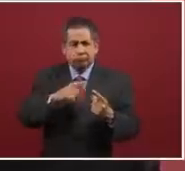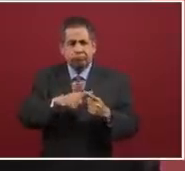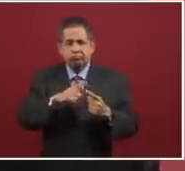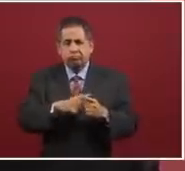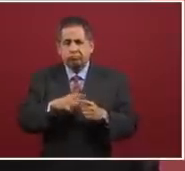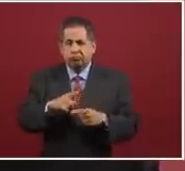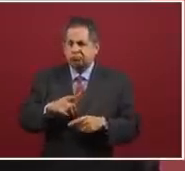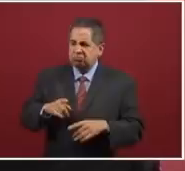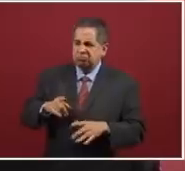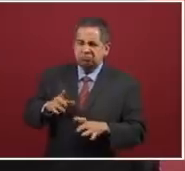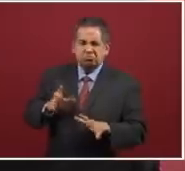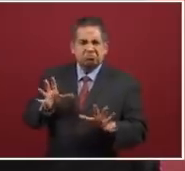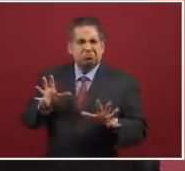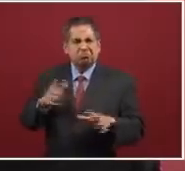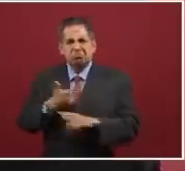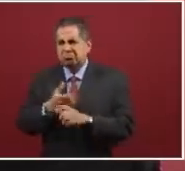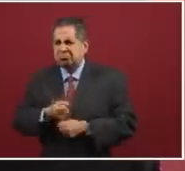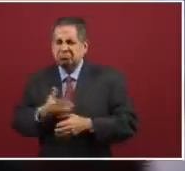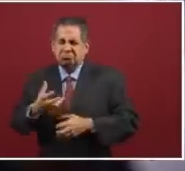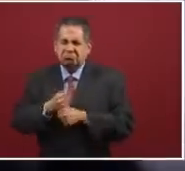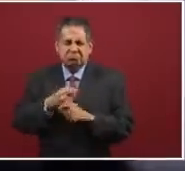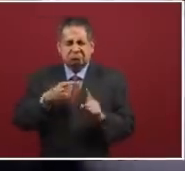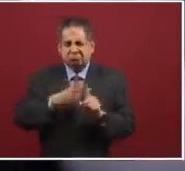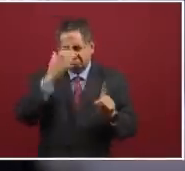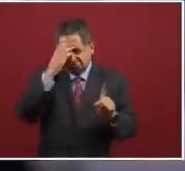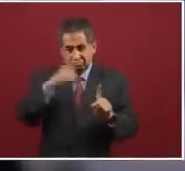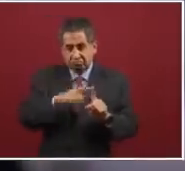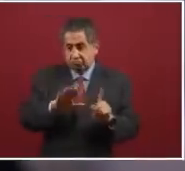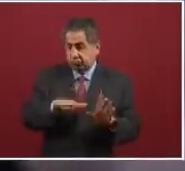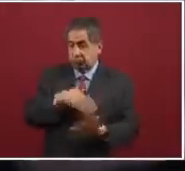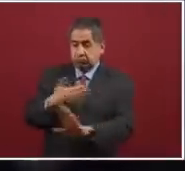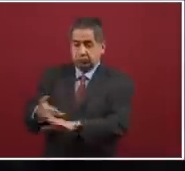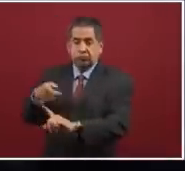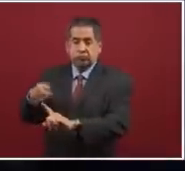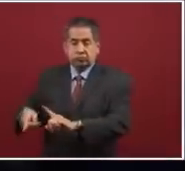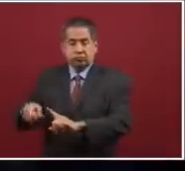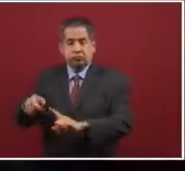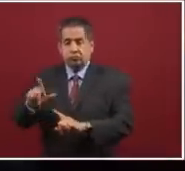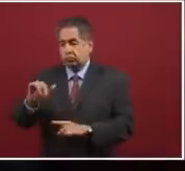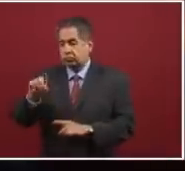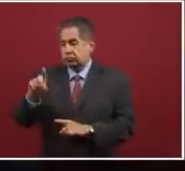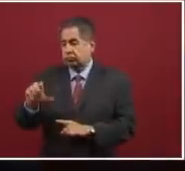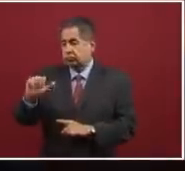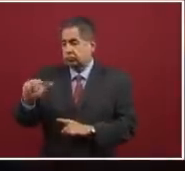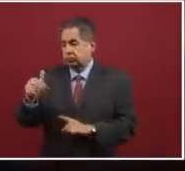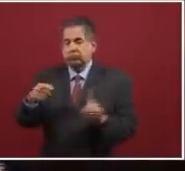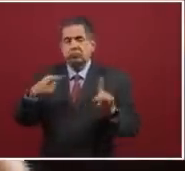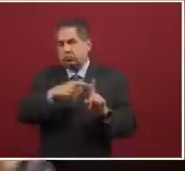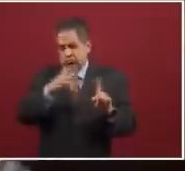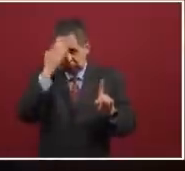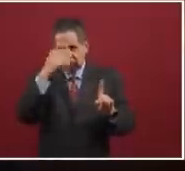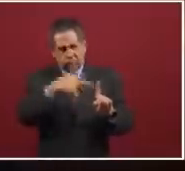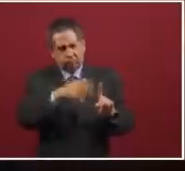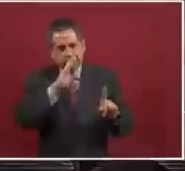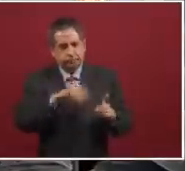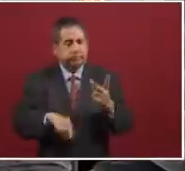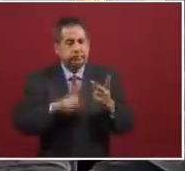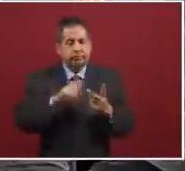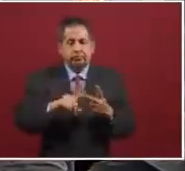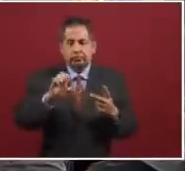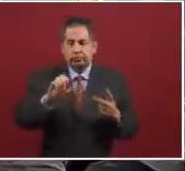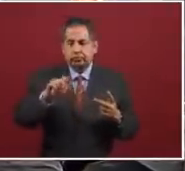de expresión, que sabemos de su historial, contra incluso una periodista, Lidia Cacho, y Emilio